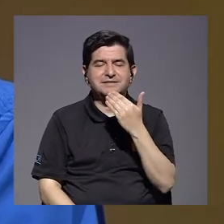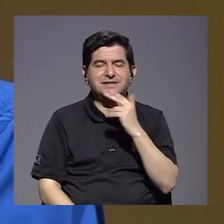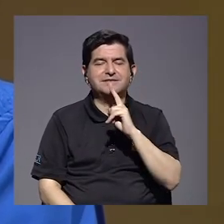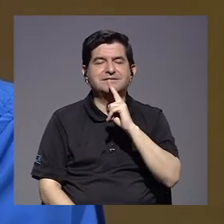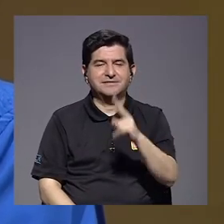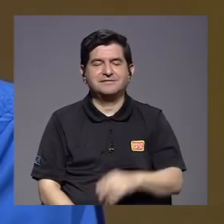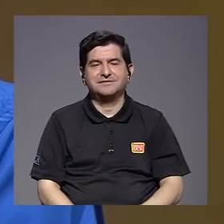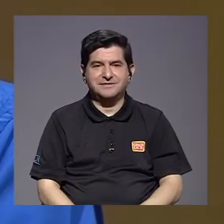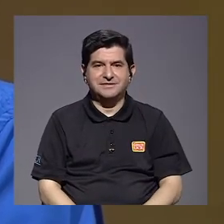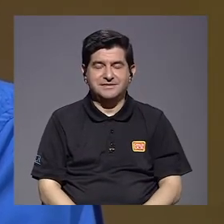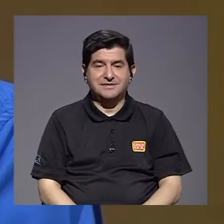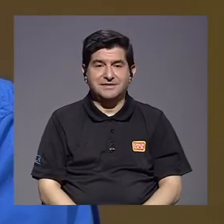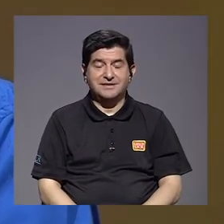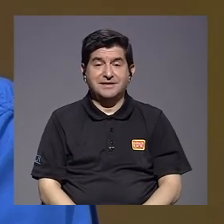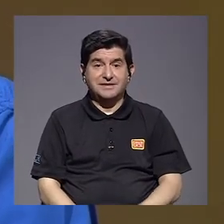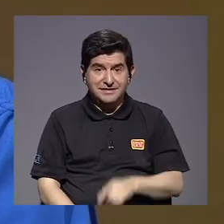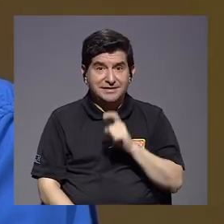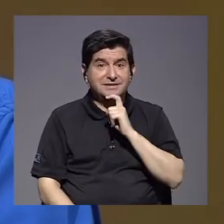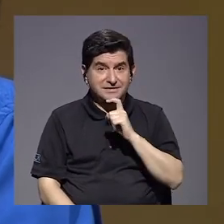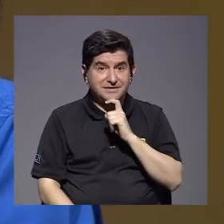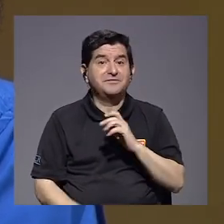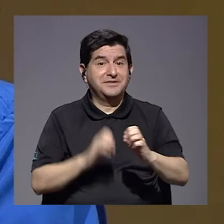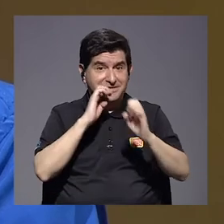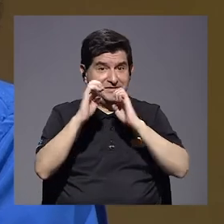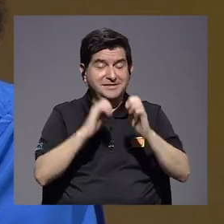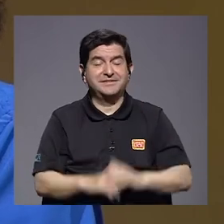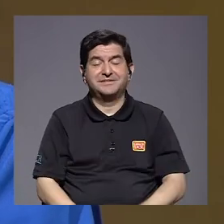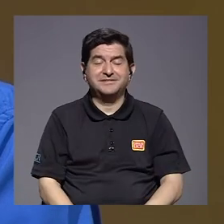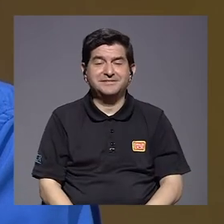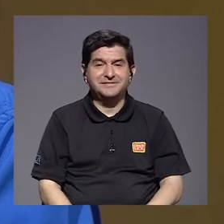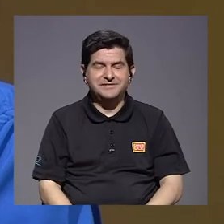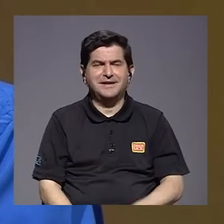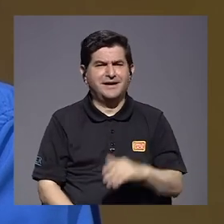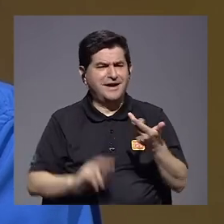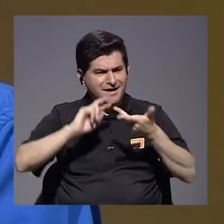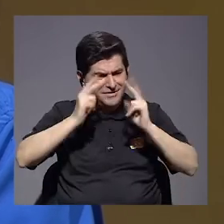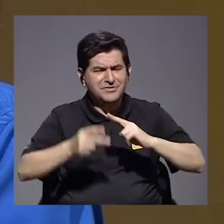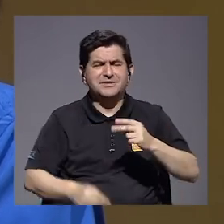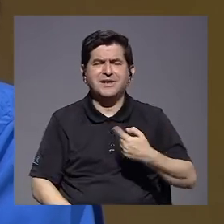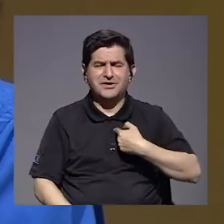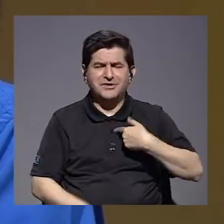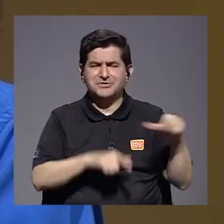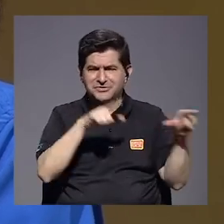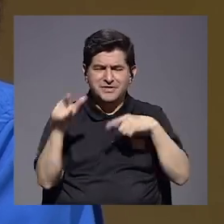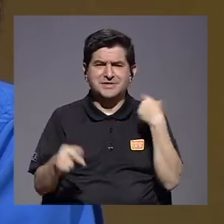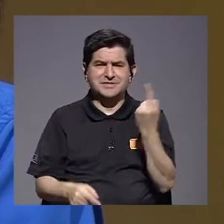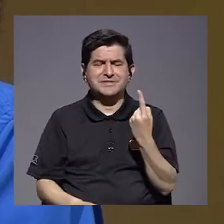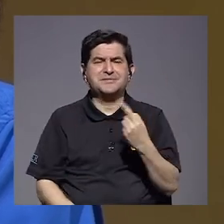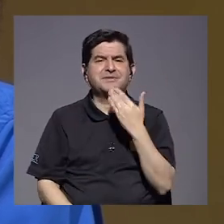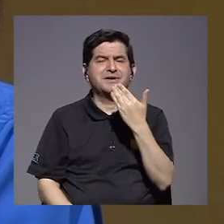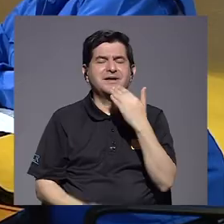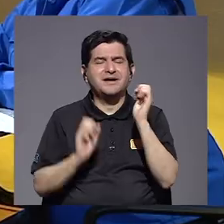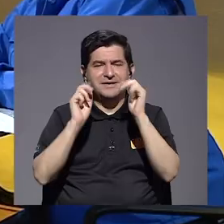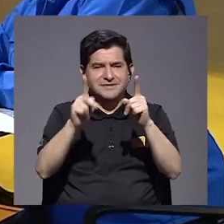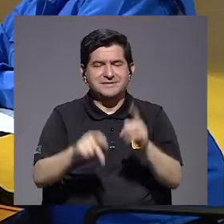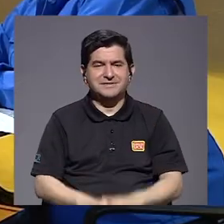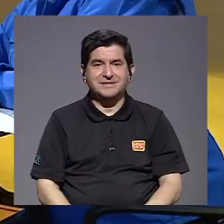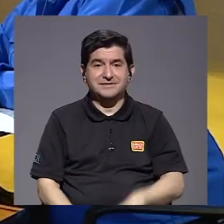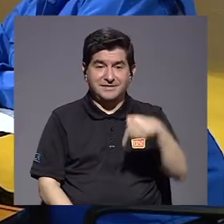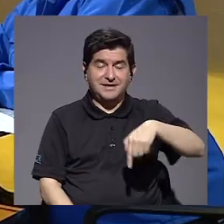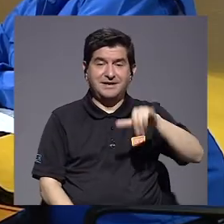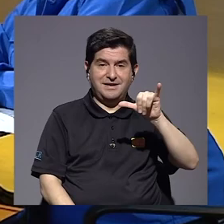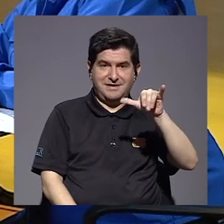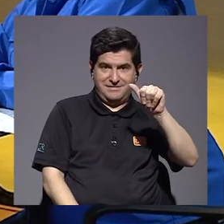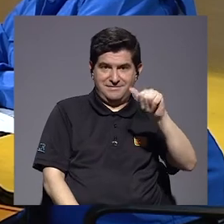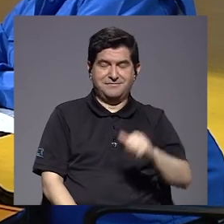Y, gracias. Y hasta sí. Que se me hizo, porque me costó mucho entrevistarla. No, al contrario, y de verdad que siempre a la orden. Y gracias también por el espacio. Bueno, tuvimos a doña